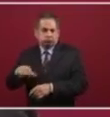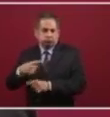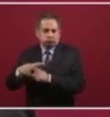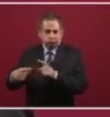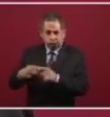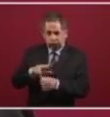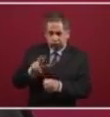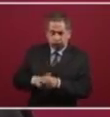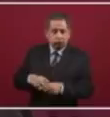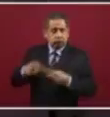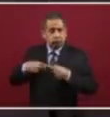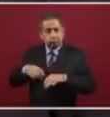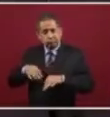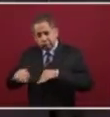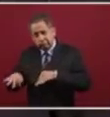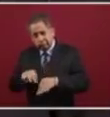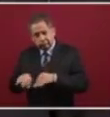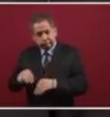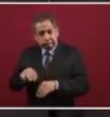los trabajadores